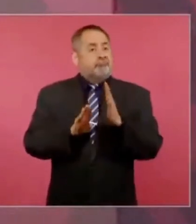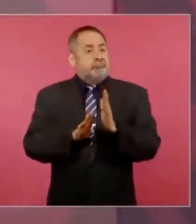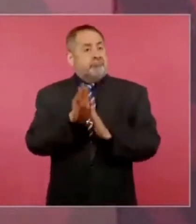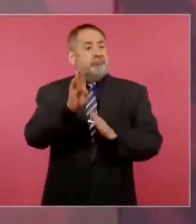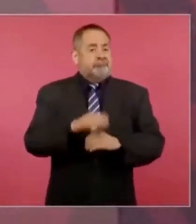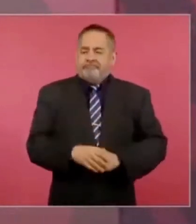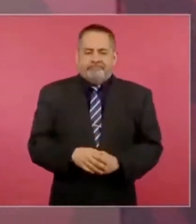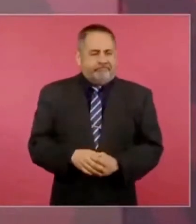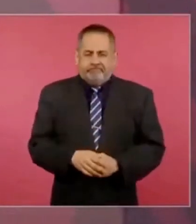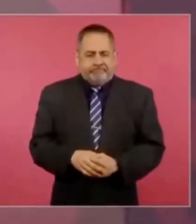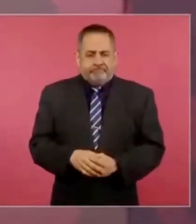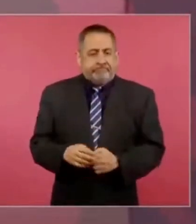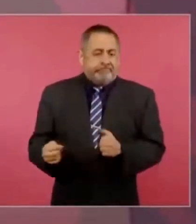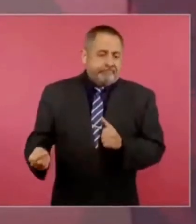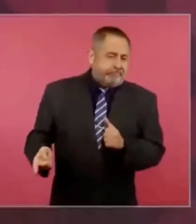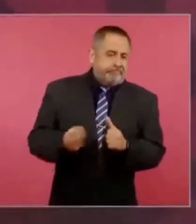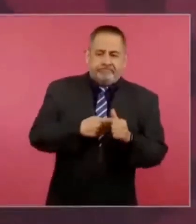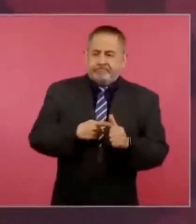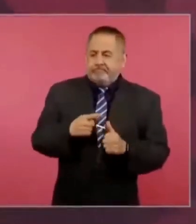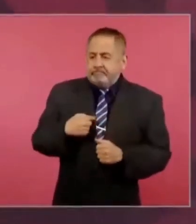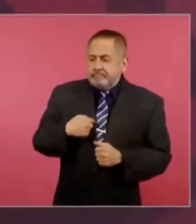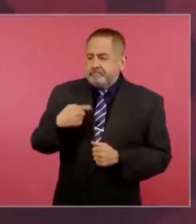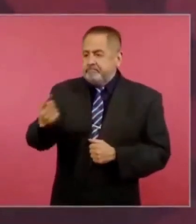sin amor al pueblo.